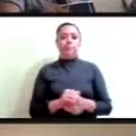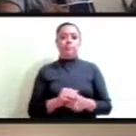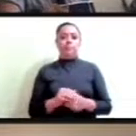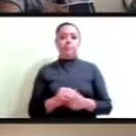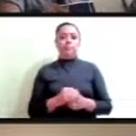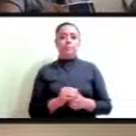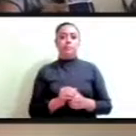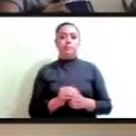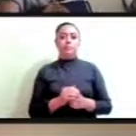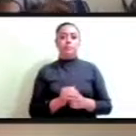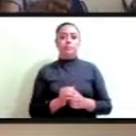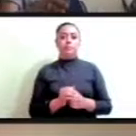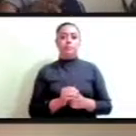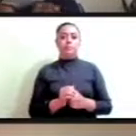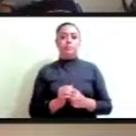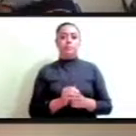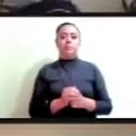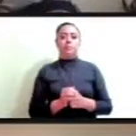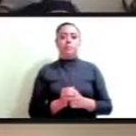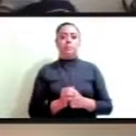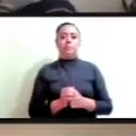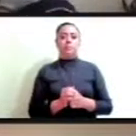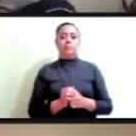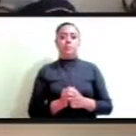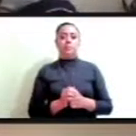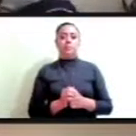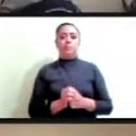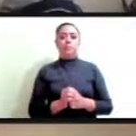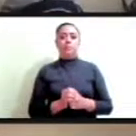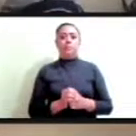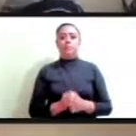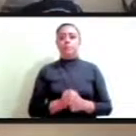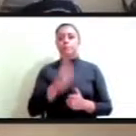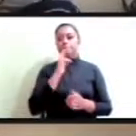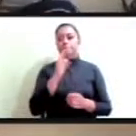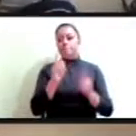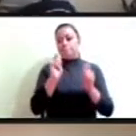Ah, me pide que por favor la turne. Mejor la turne.